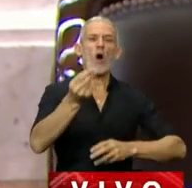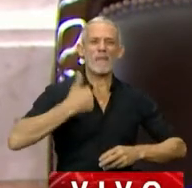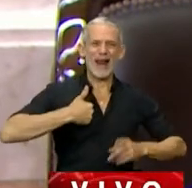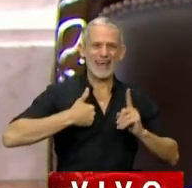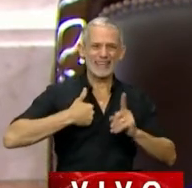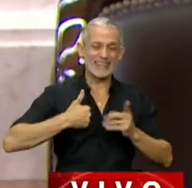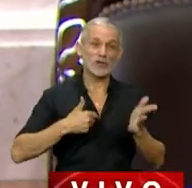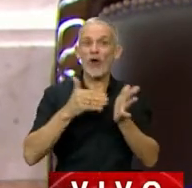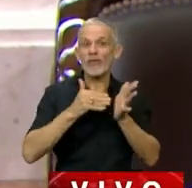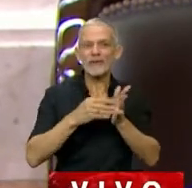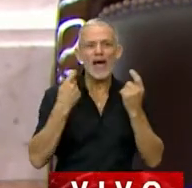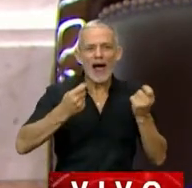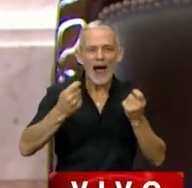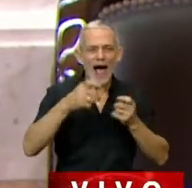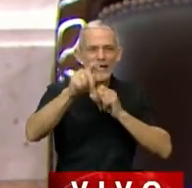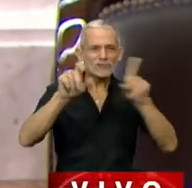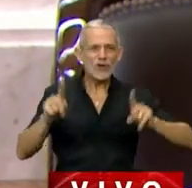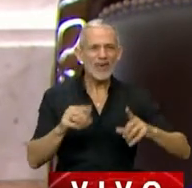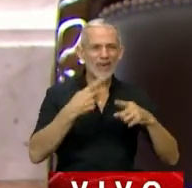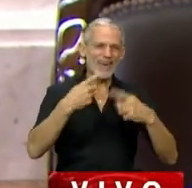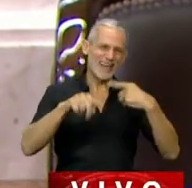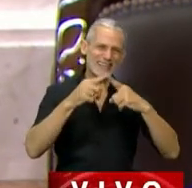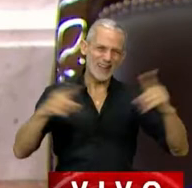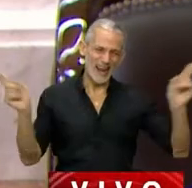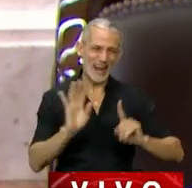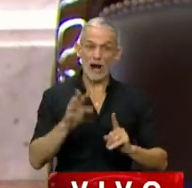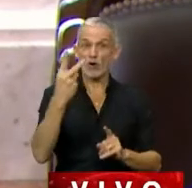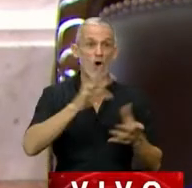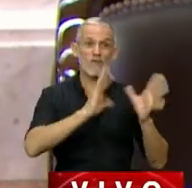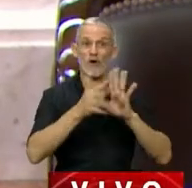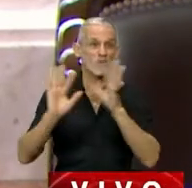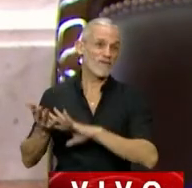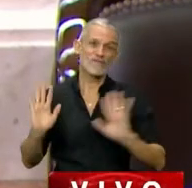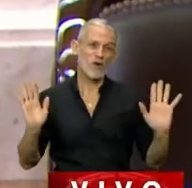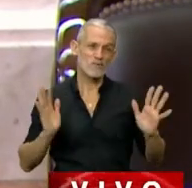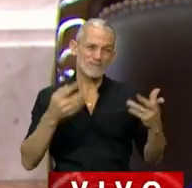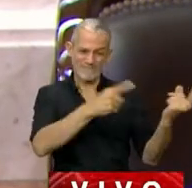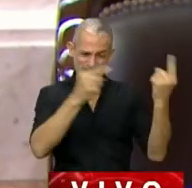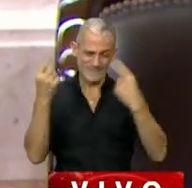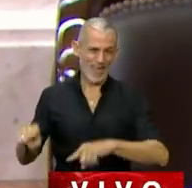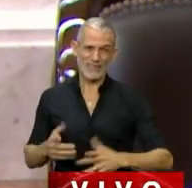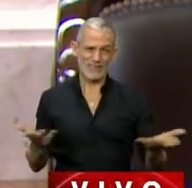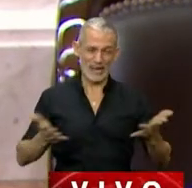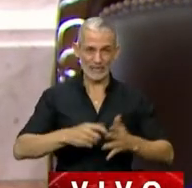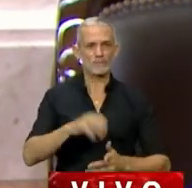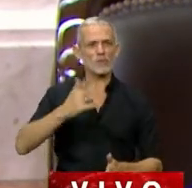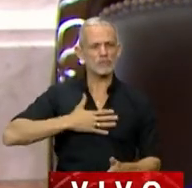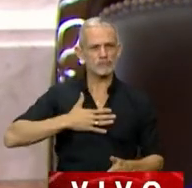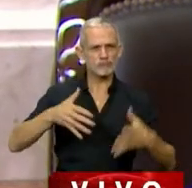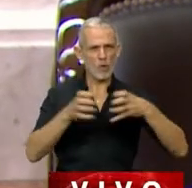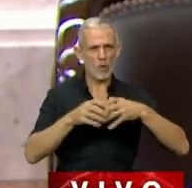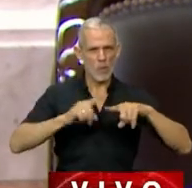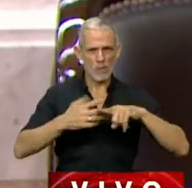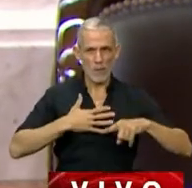en función del gasto de la burocracia. Son dos modelos que estamos discutiendo. Por eso, desde nuestro